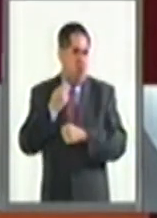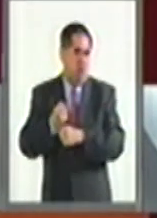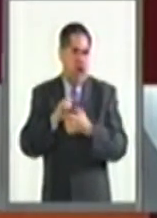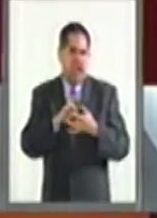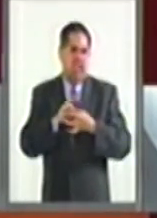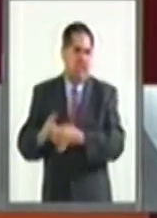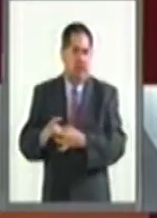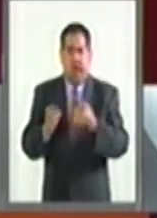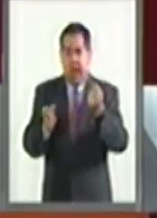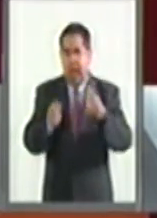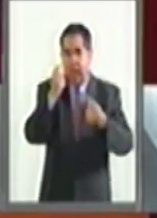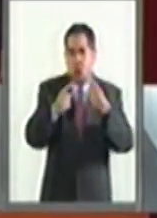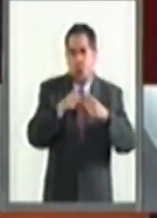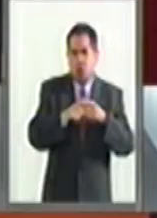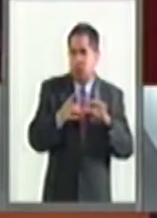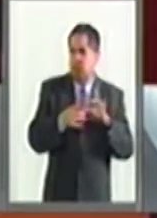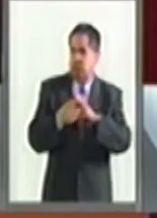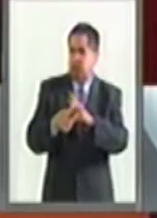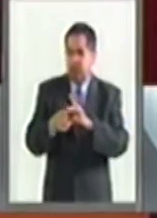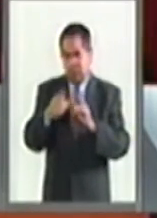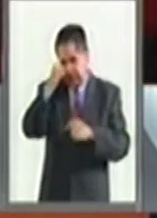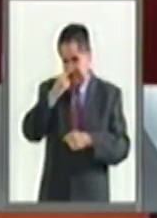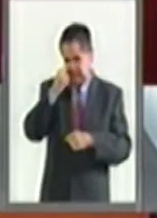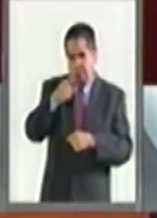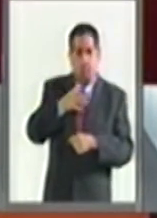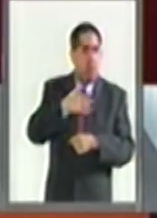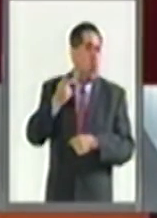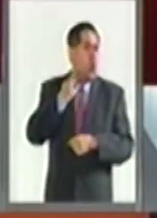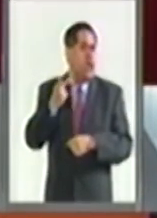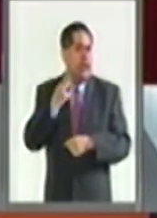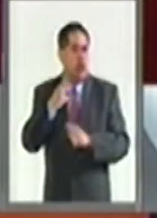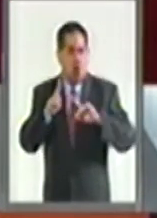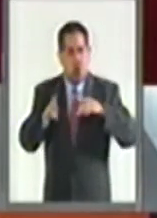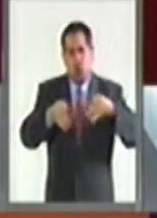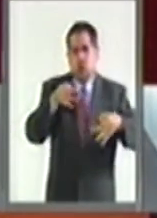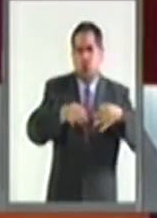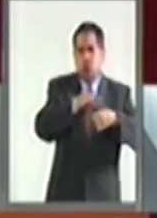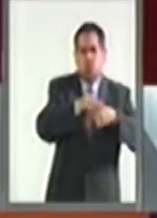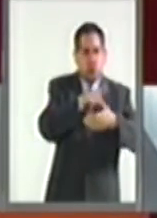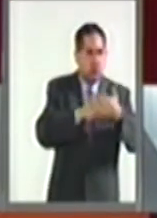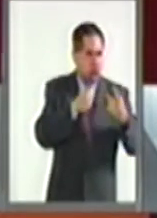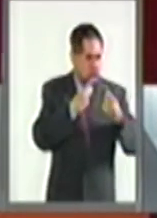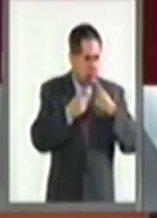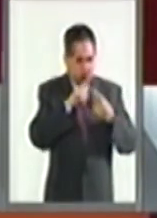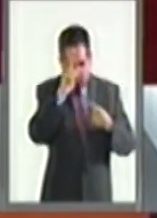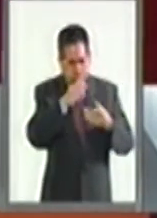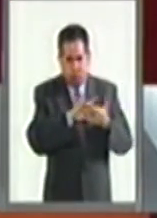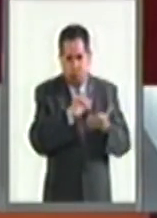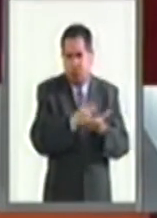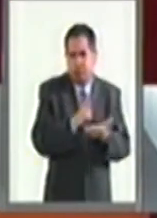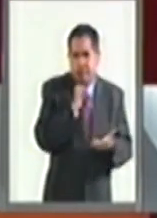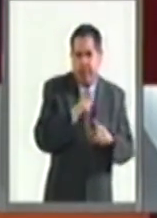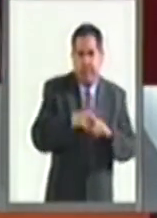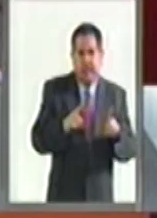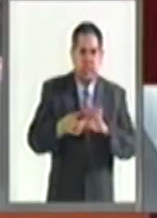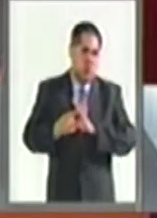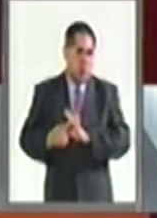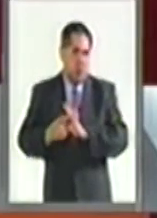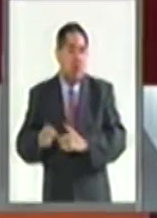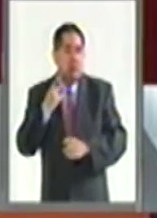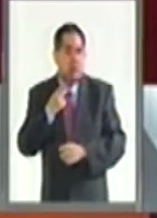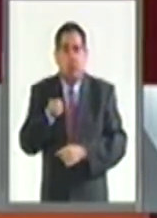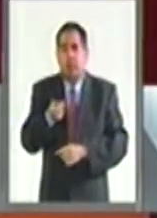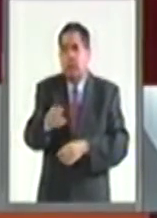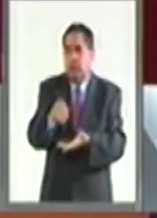más, algunos tienen un perfil más político que de jurisconsultos y aún así logran estar en